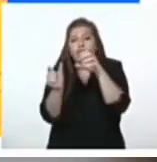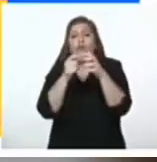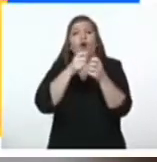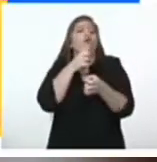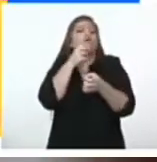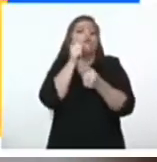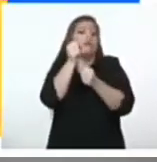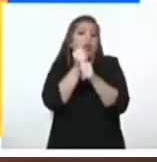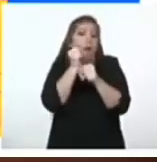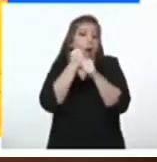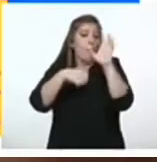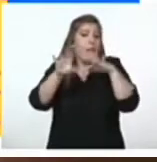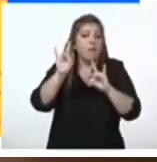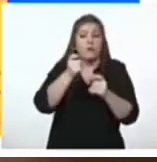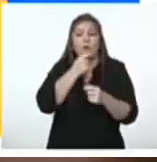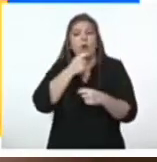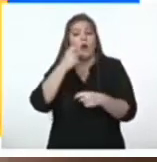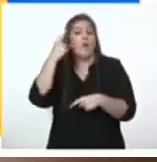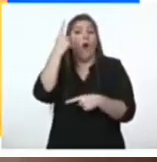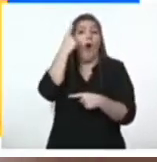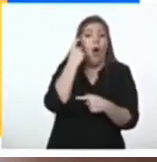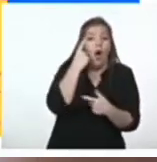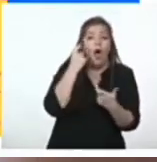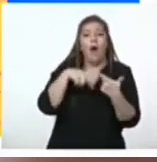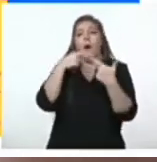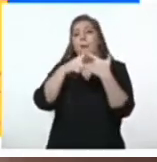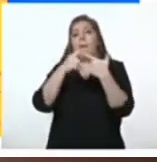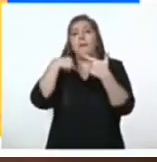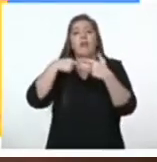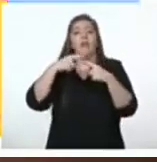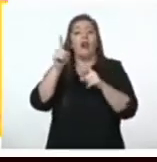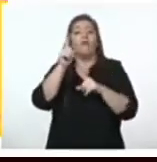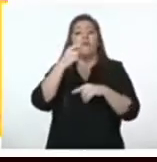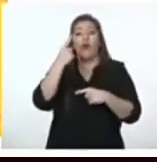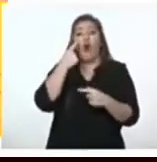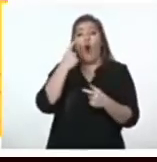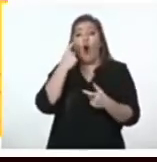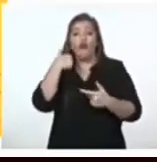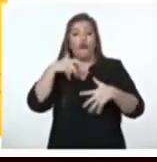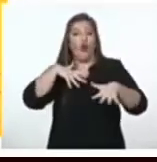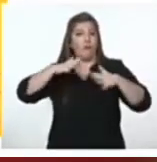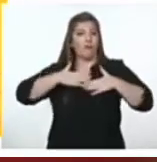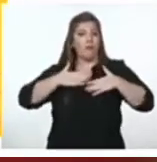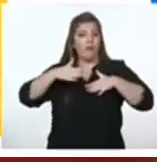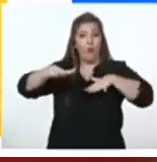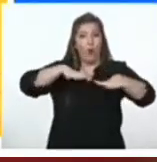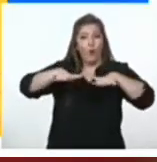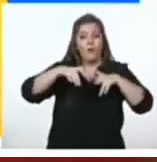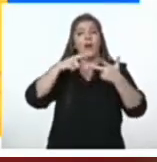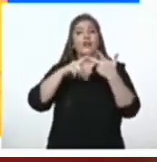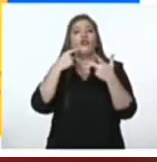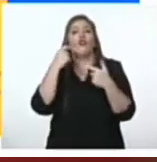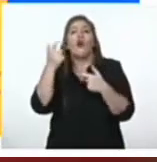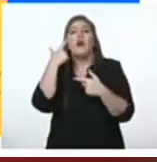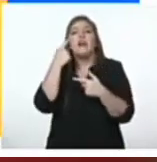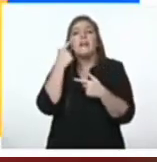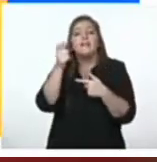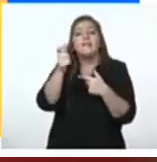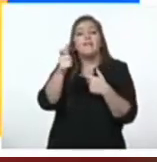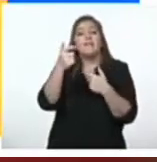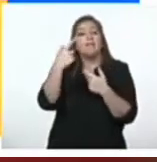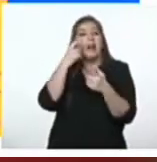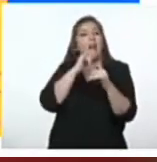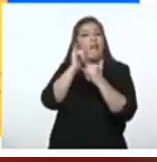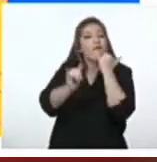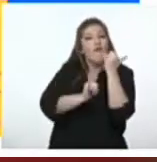complejas, como la actividad intelectual, la coordinación de los movimientos voluntarios y la recepción, análisis y elaboración de las respuestas